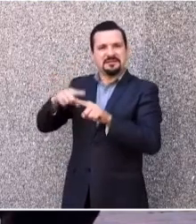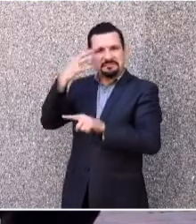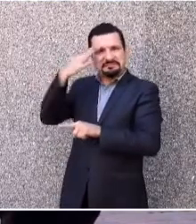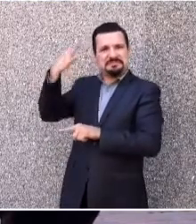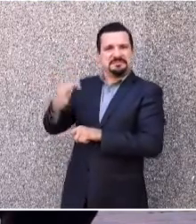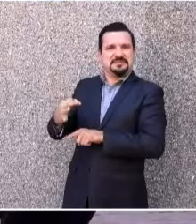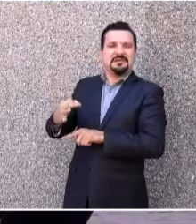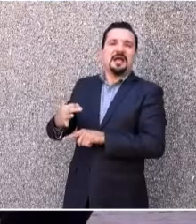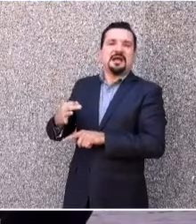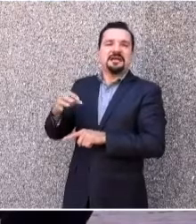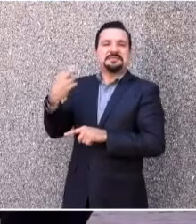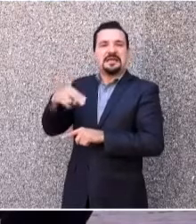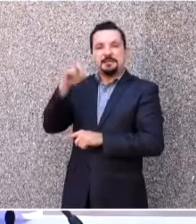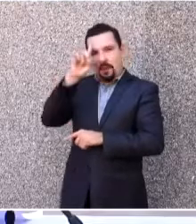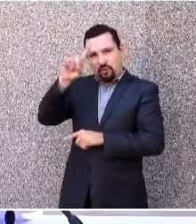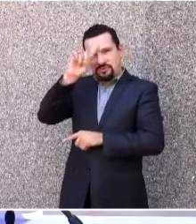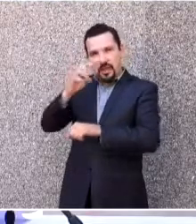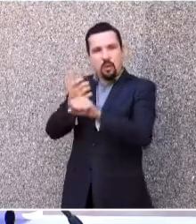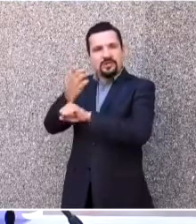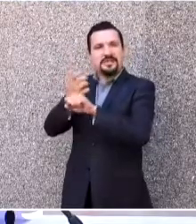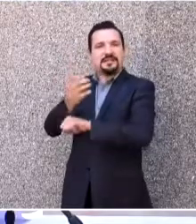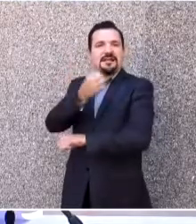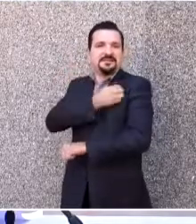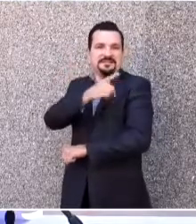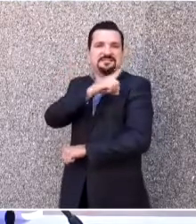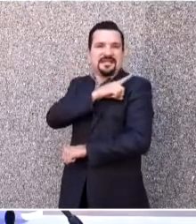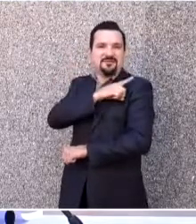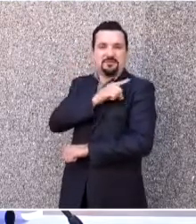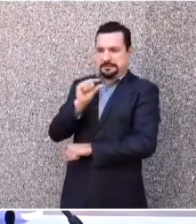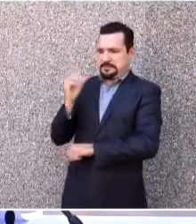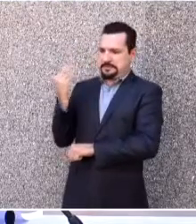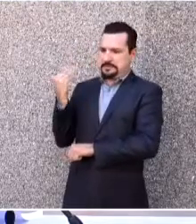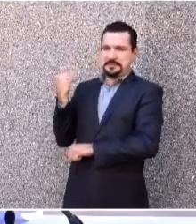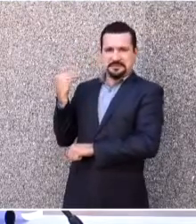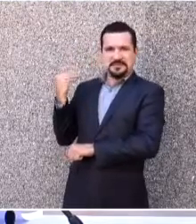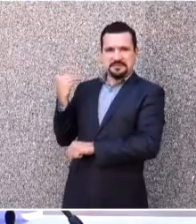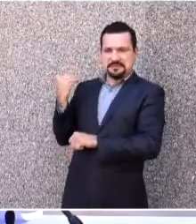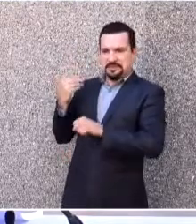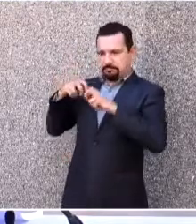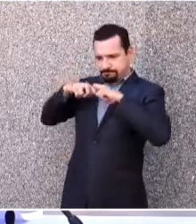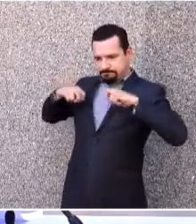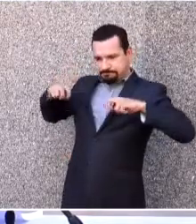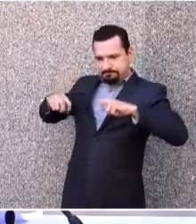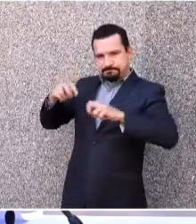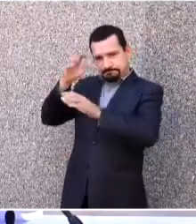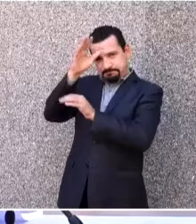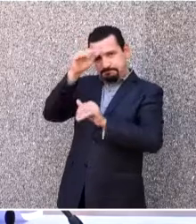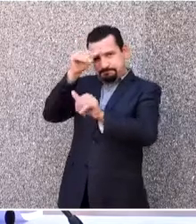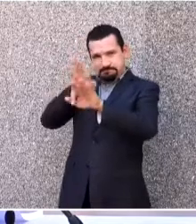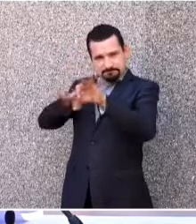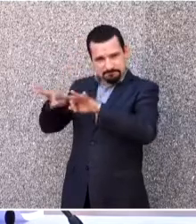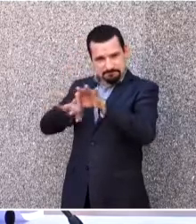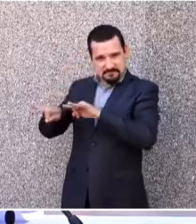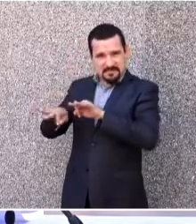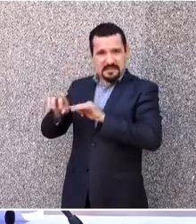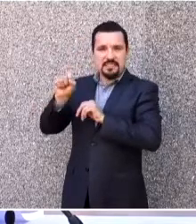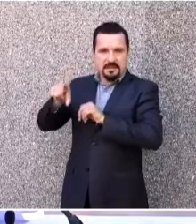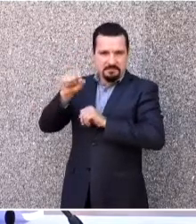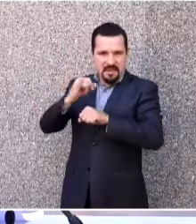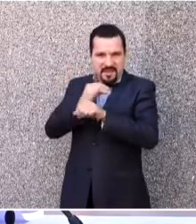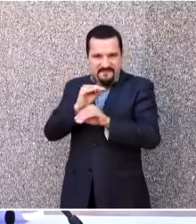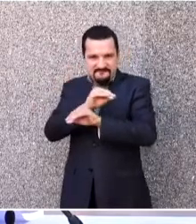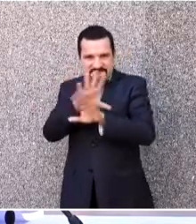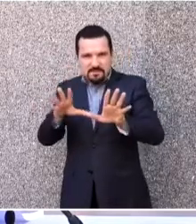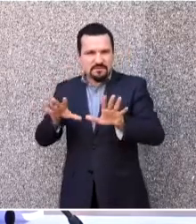el Consejo Estatal de Salud, que por cierto hace unos momentos sesionamos y como lo estuvimos informando de